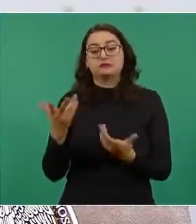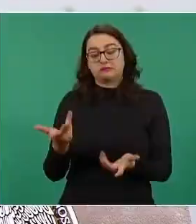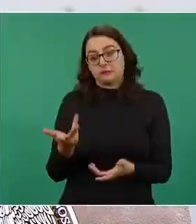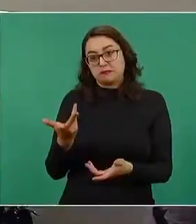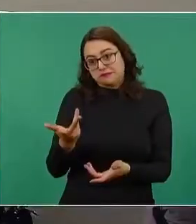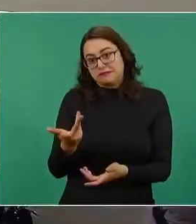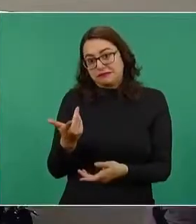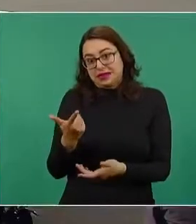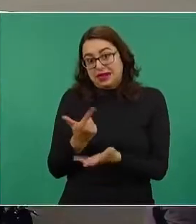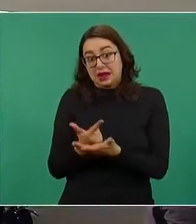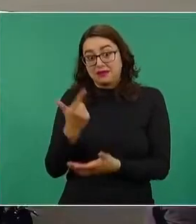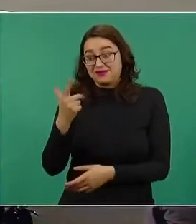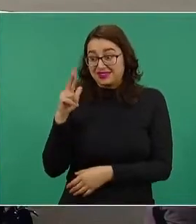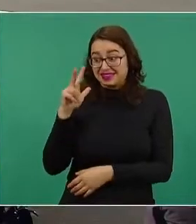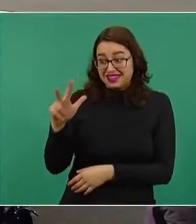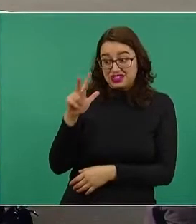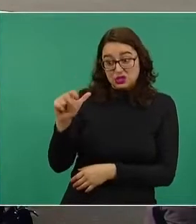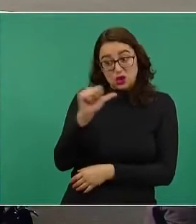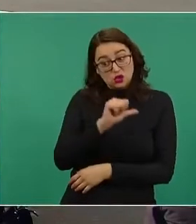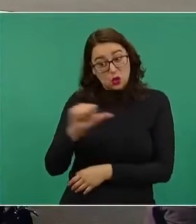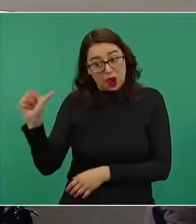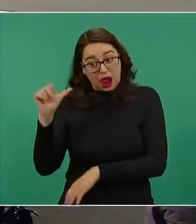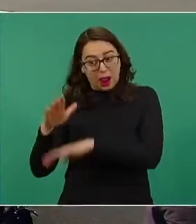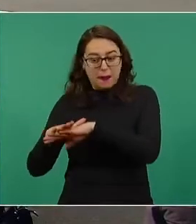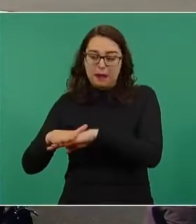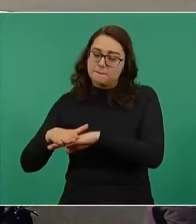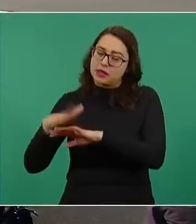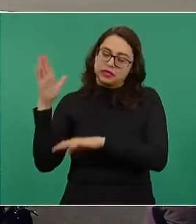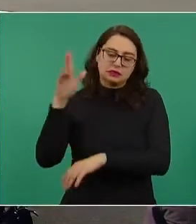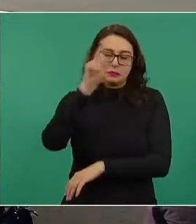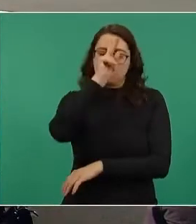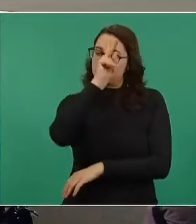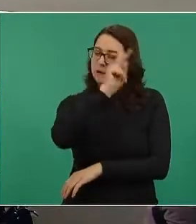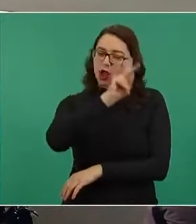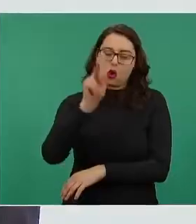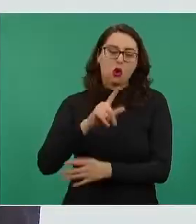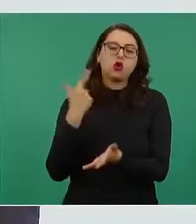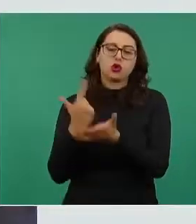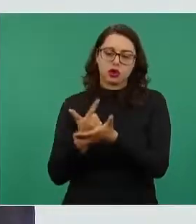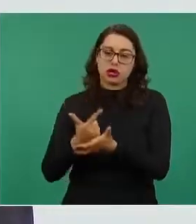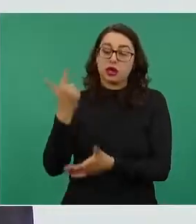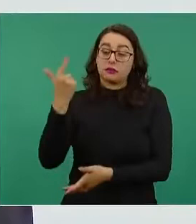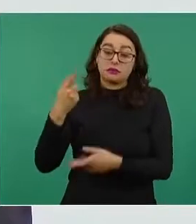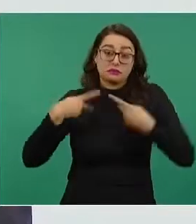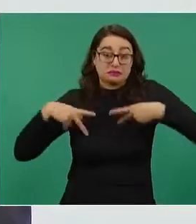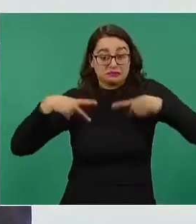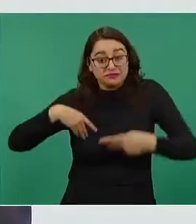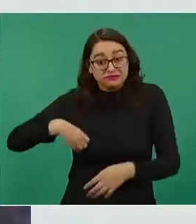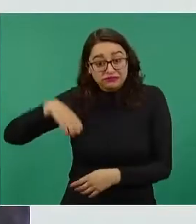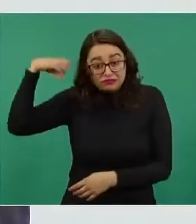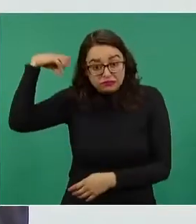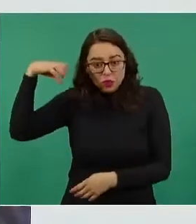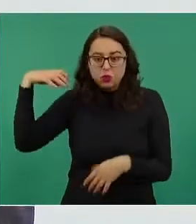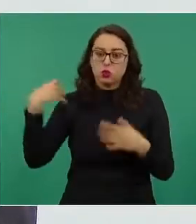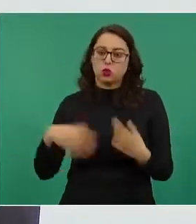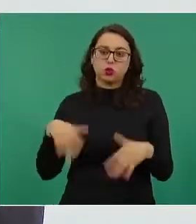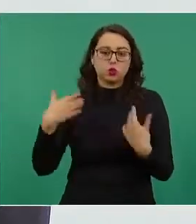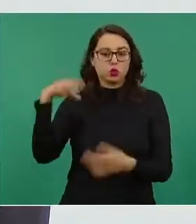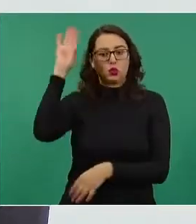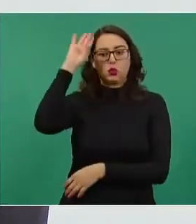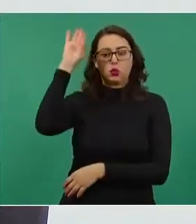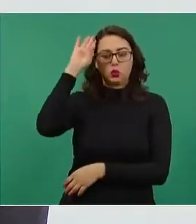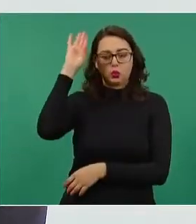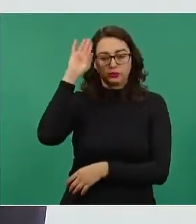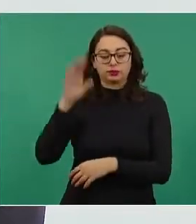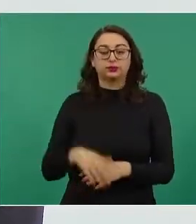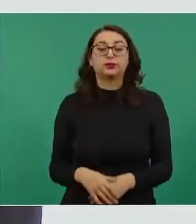es aún más susceptible y desde luego en el extremo de la vida la mortalidad es bastante mayor. Como lo vemos en esta gráfica,